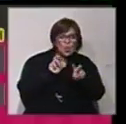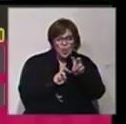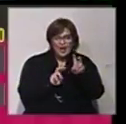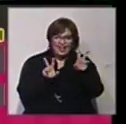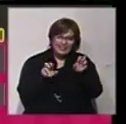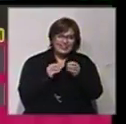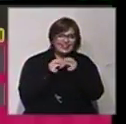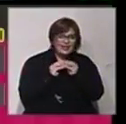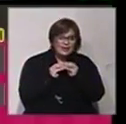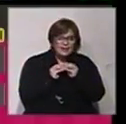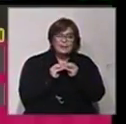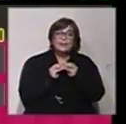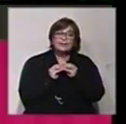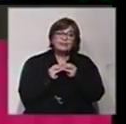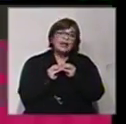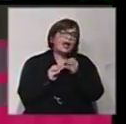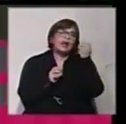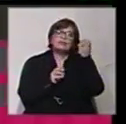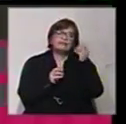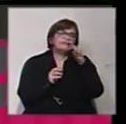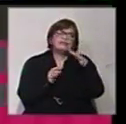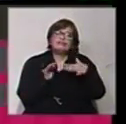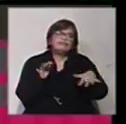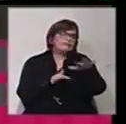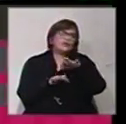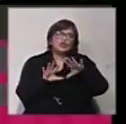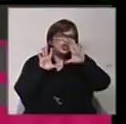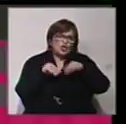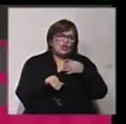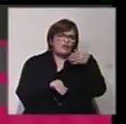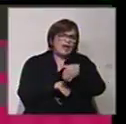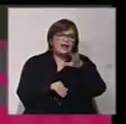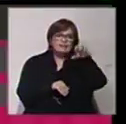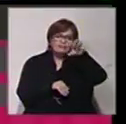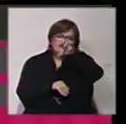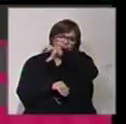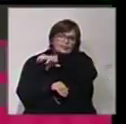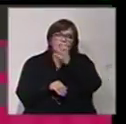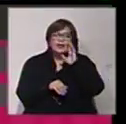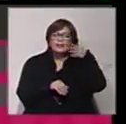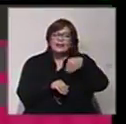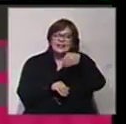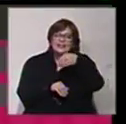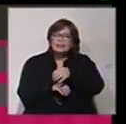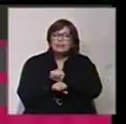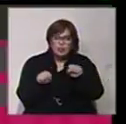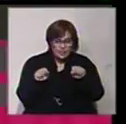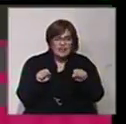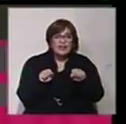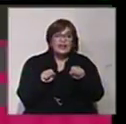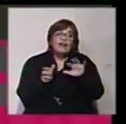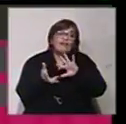bien, la convención es apta para todo público. Además, por ejemplo, todos los stands tienen una propuesta participativa. Esa es un poco la